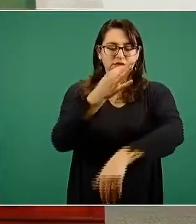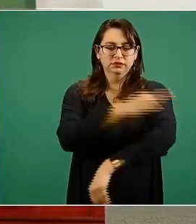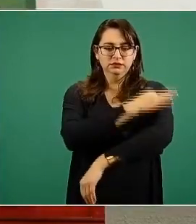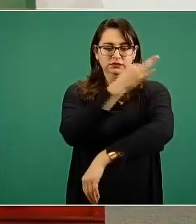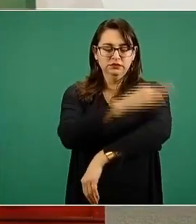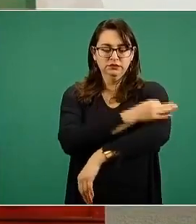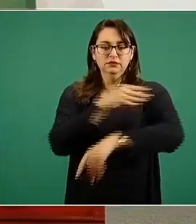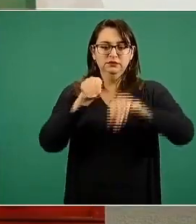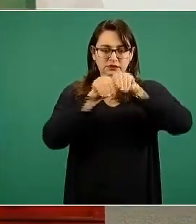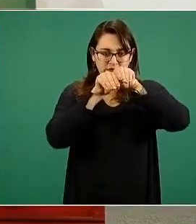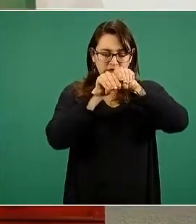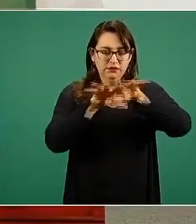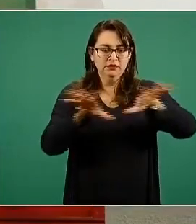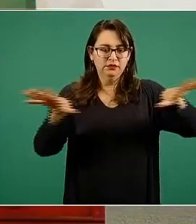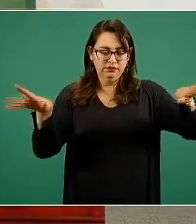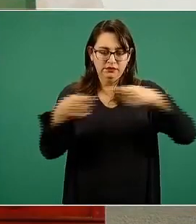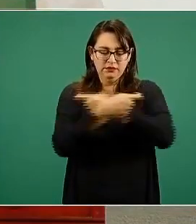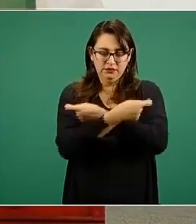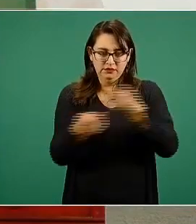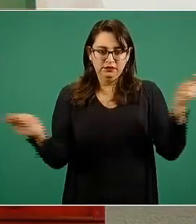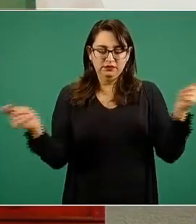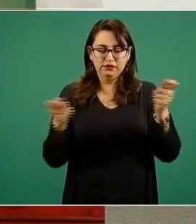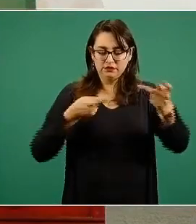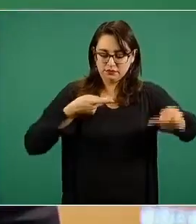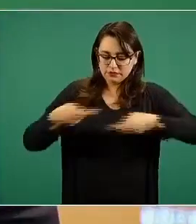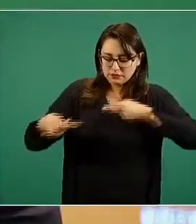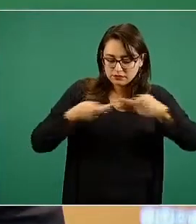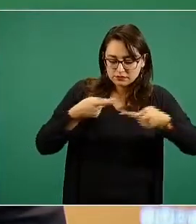con lo previsto